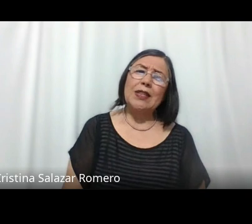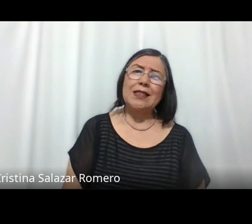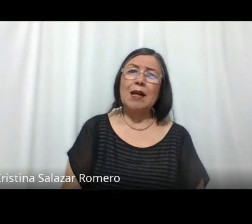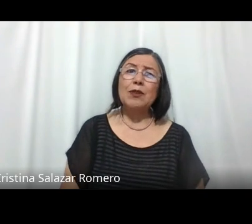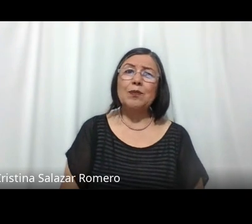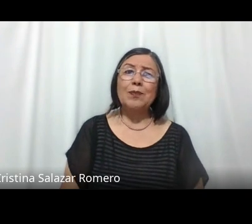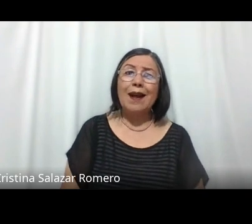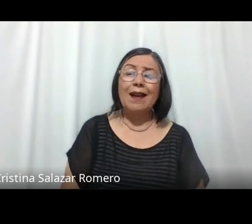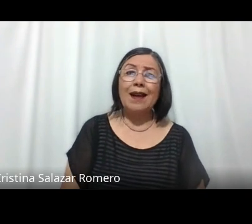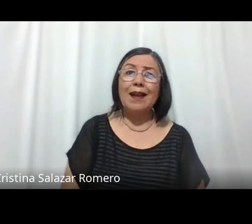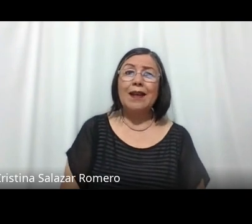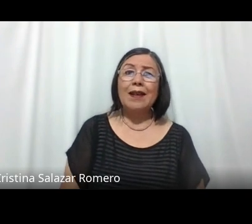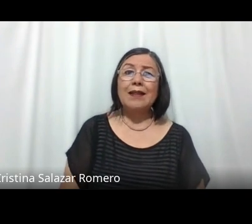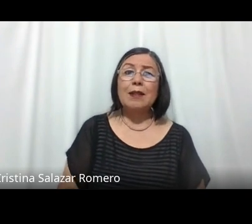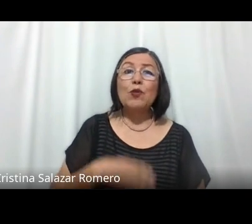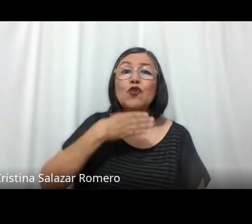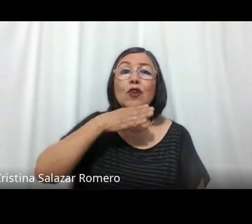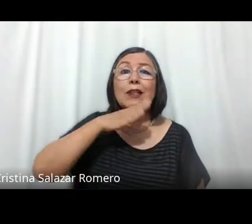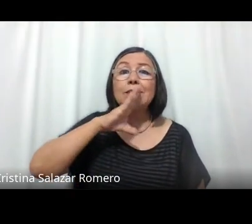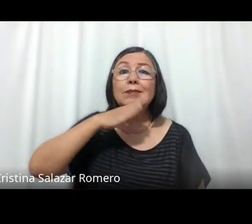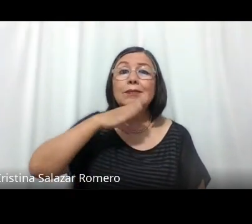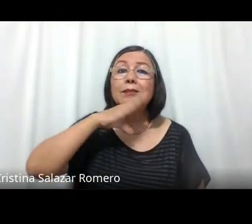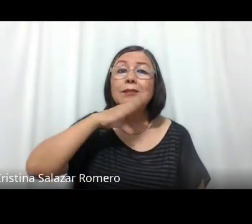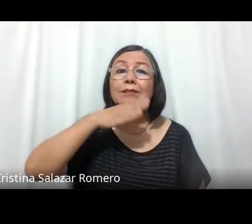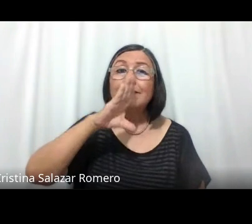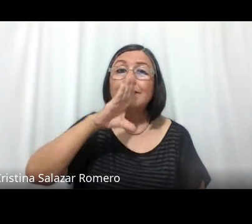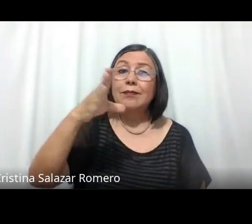configuración utilizamos para pozole?